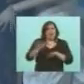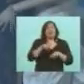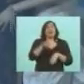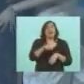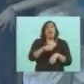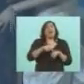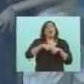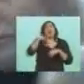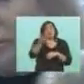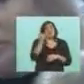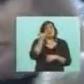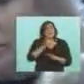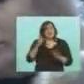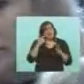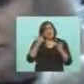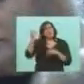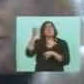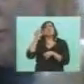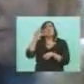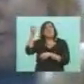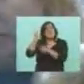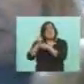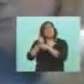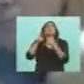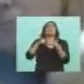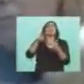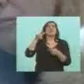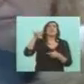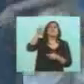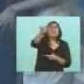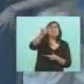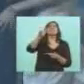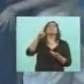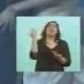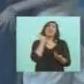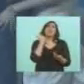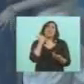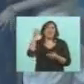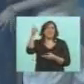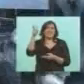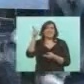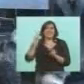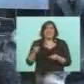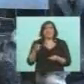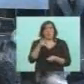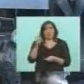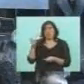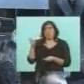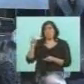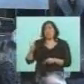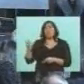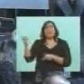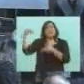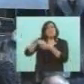emprendimientos que hemos analizado en Tigre, en Ezeiza y en La Matanza. Ahí también intervienen, Diego, desarrolladores privados, ¿no?